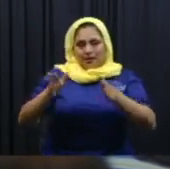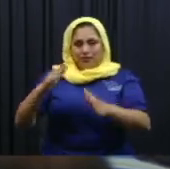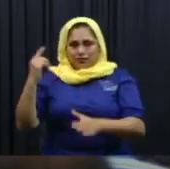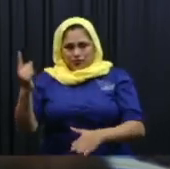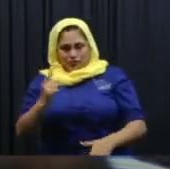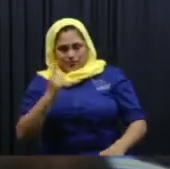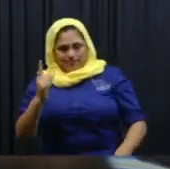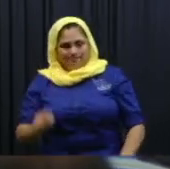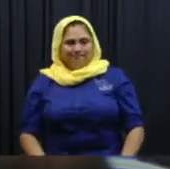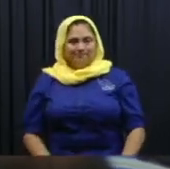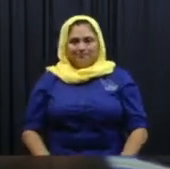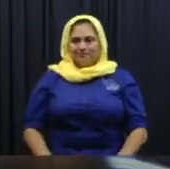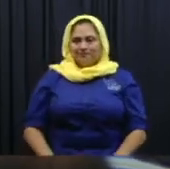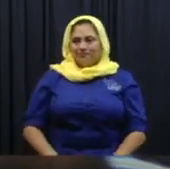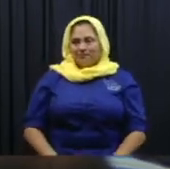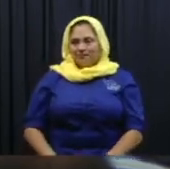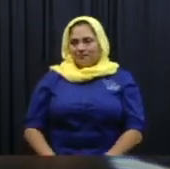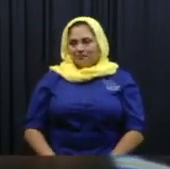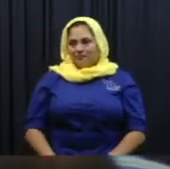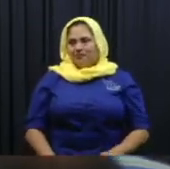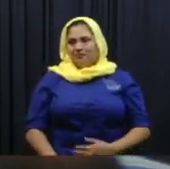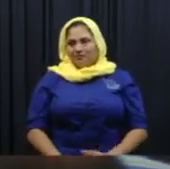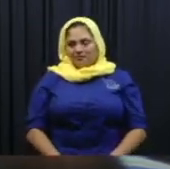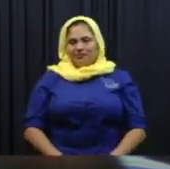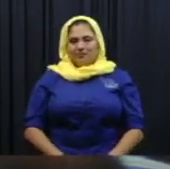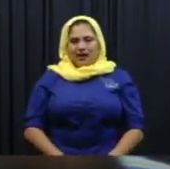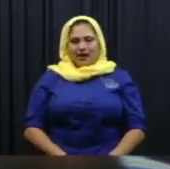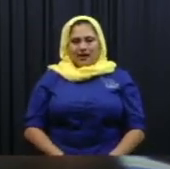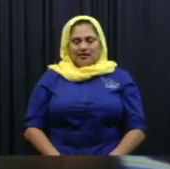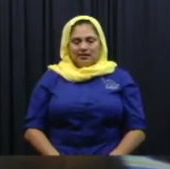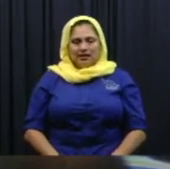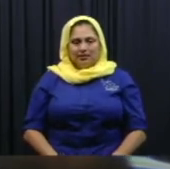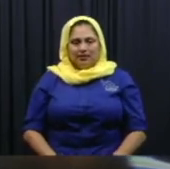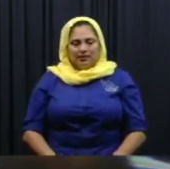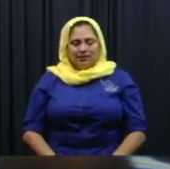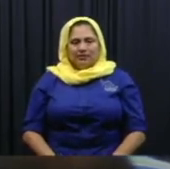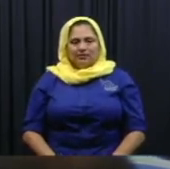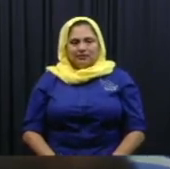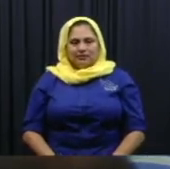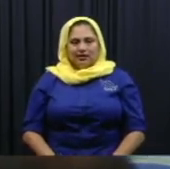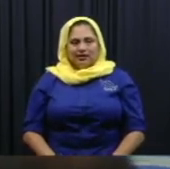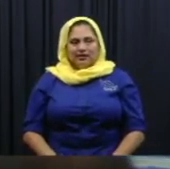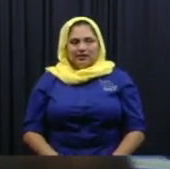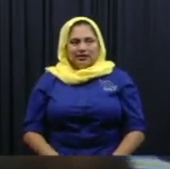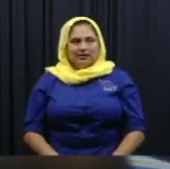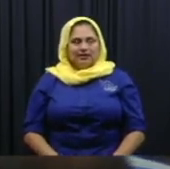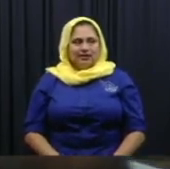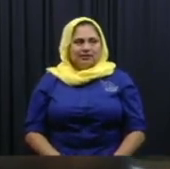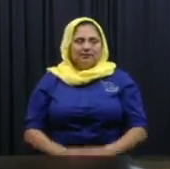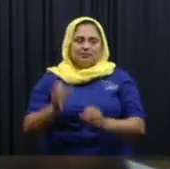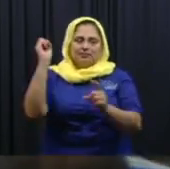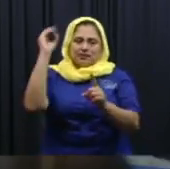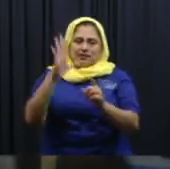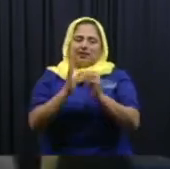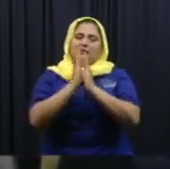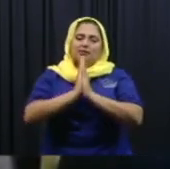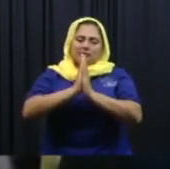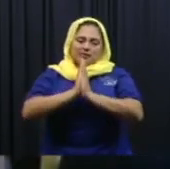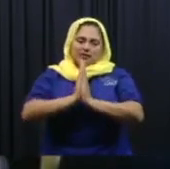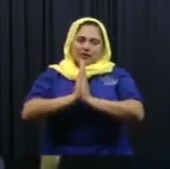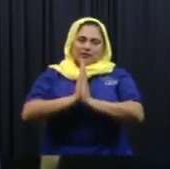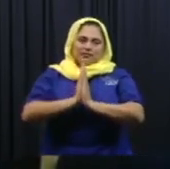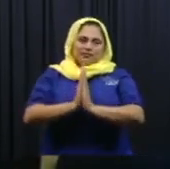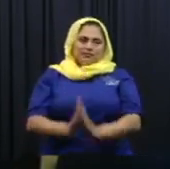y que todos estemos en Santa paz y que ustedes también estén bien chileros aquí